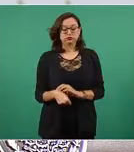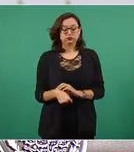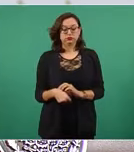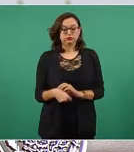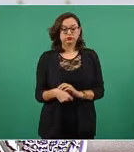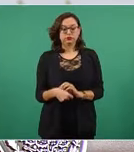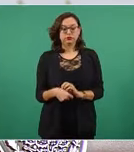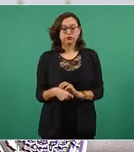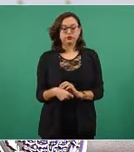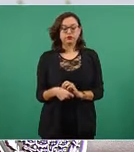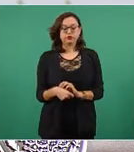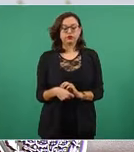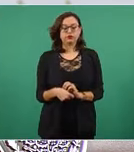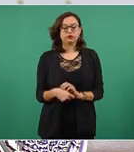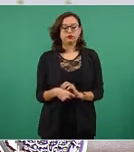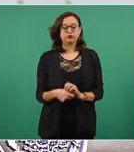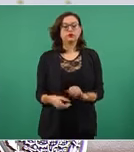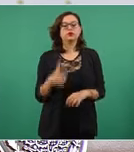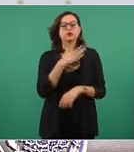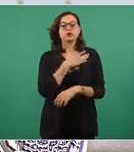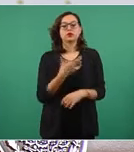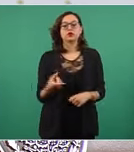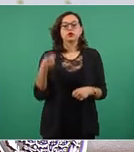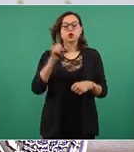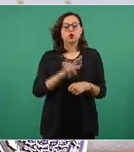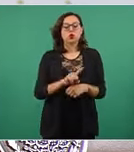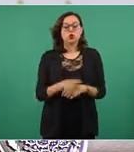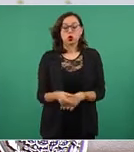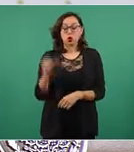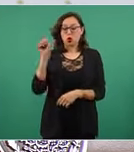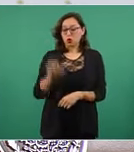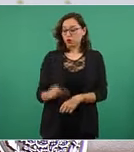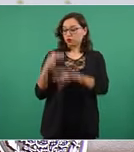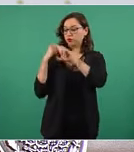la represión del 10 de